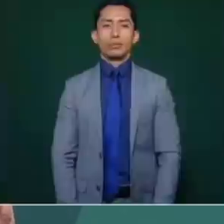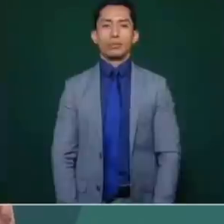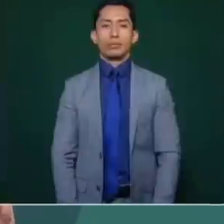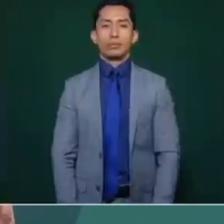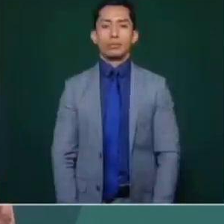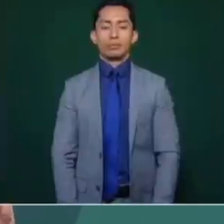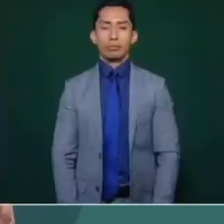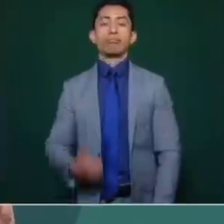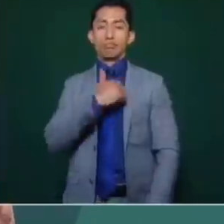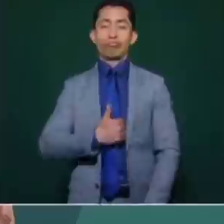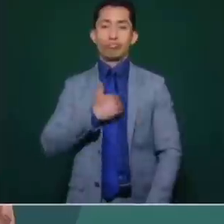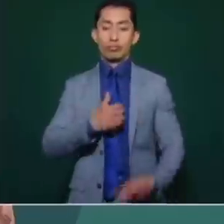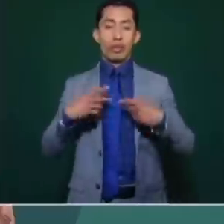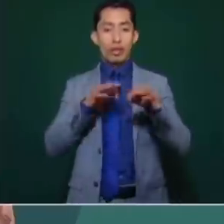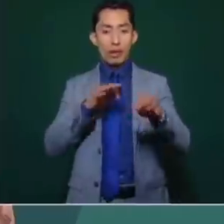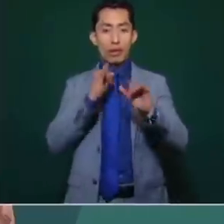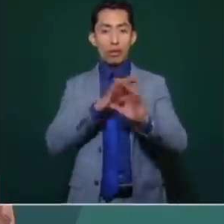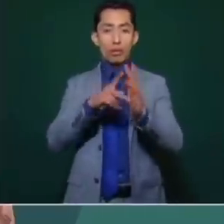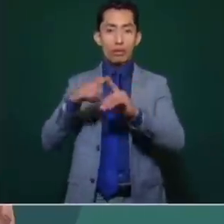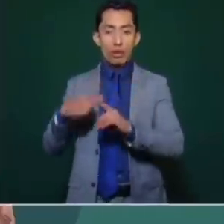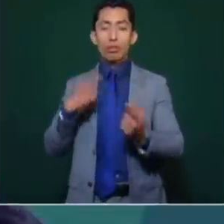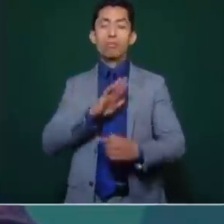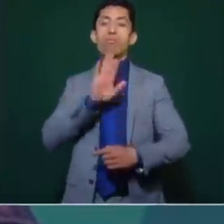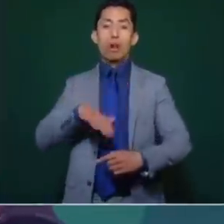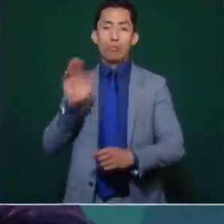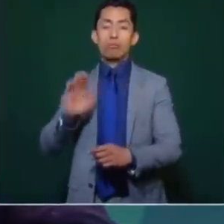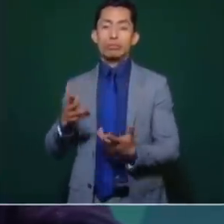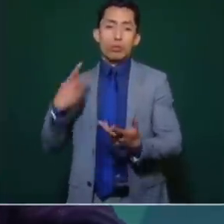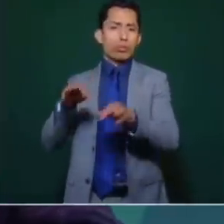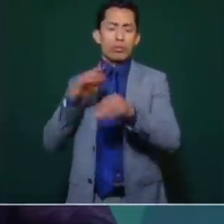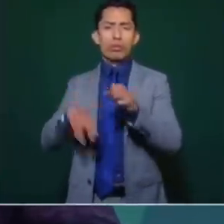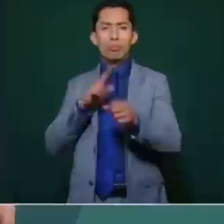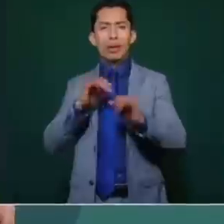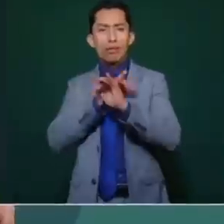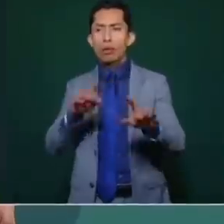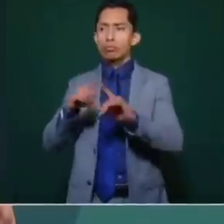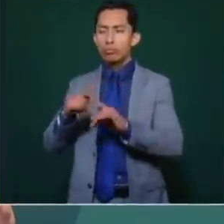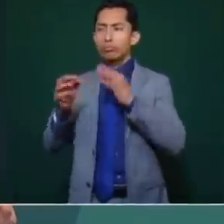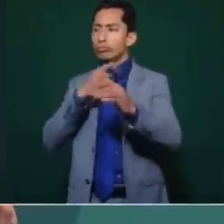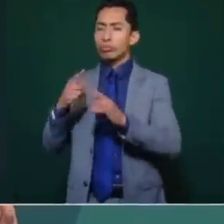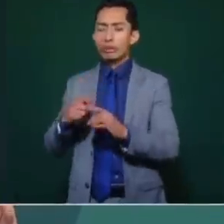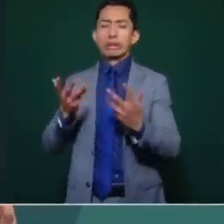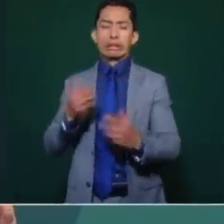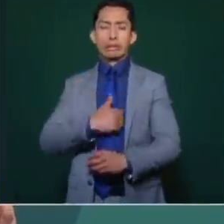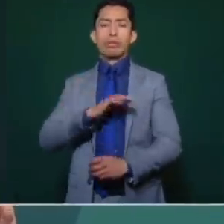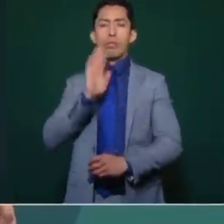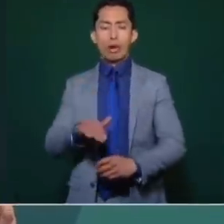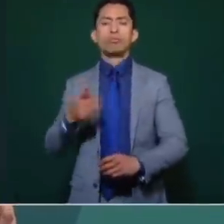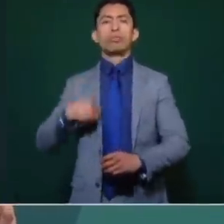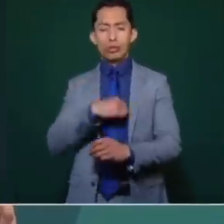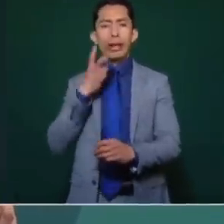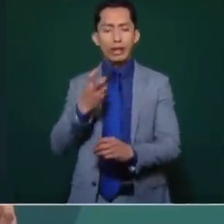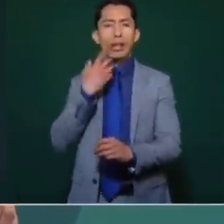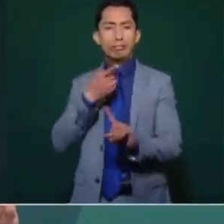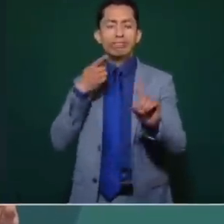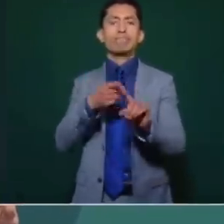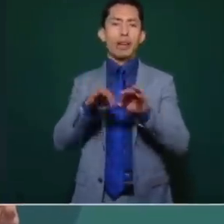pierden la vida. Apúntele bien. Al estar llevando a cabo su trabajo, su oficio. Estamos trabajando en